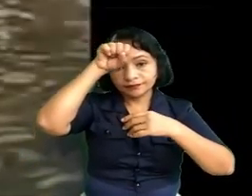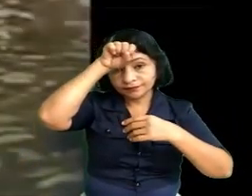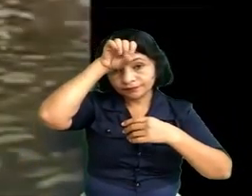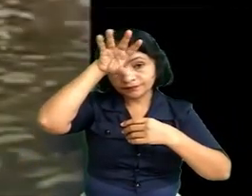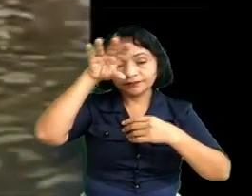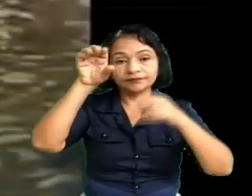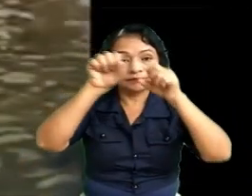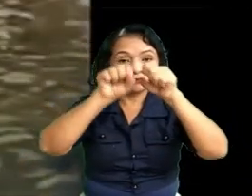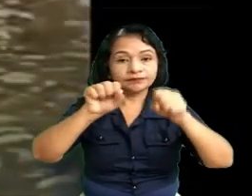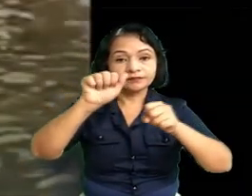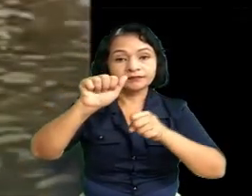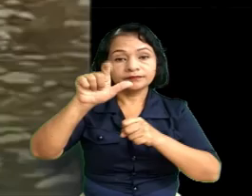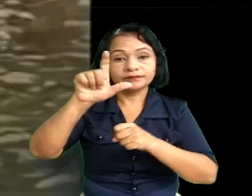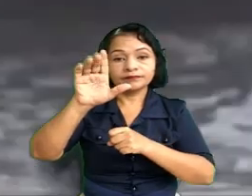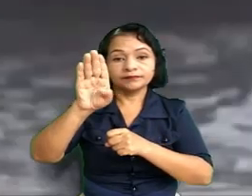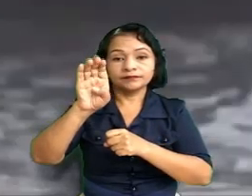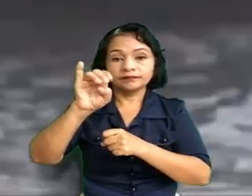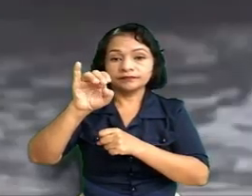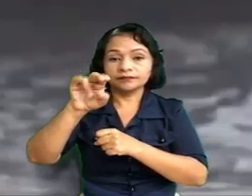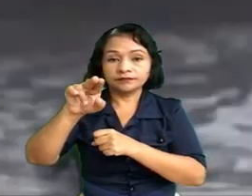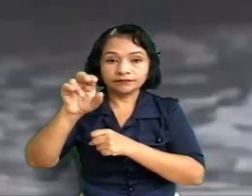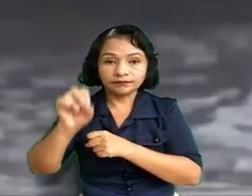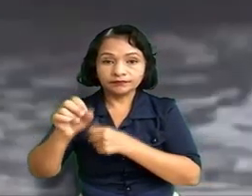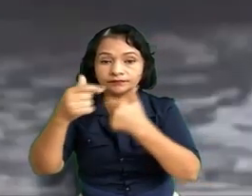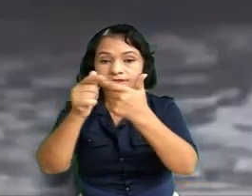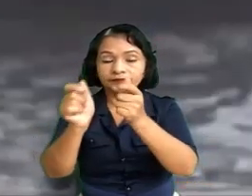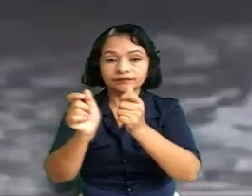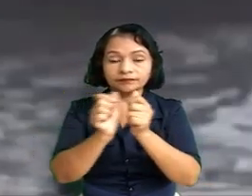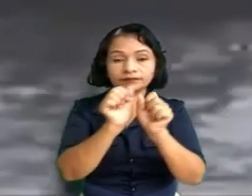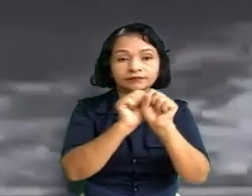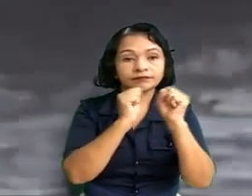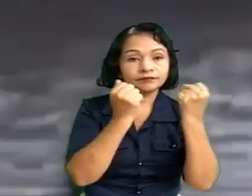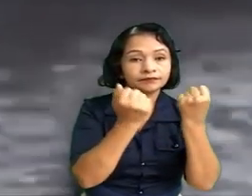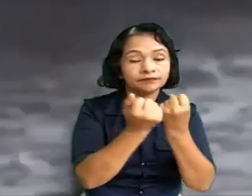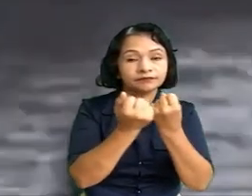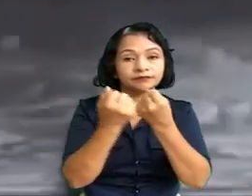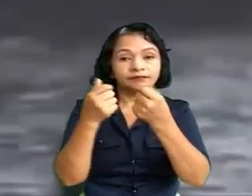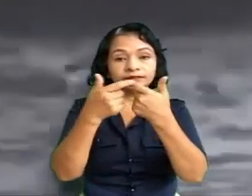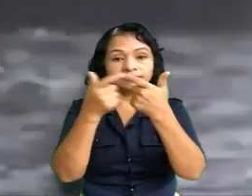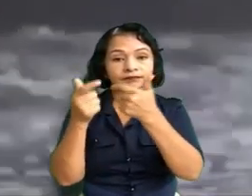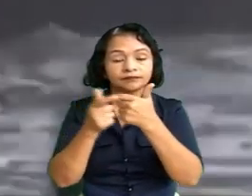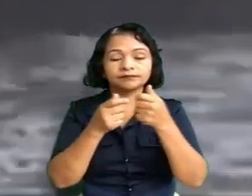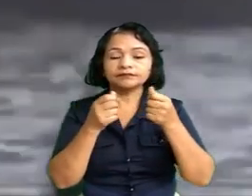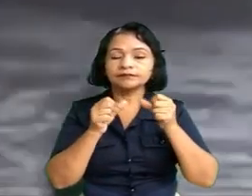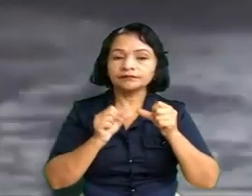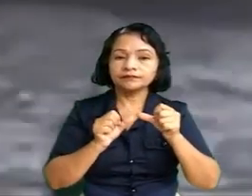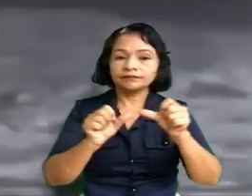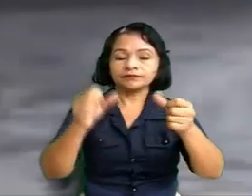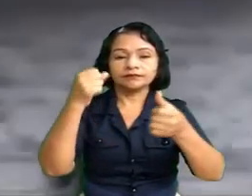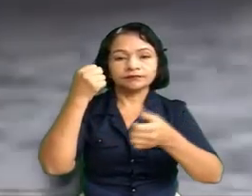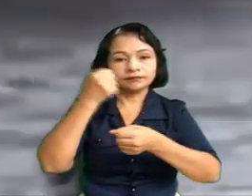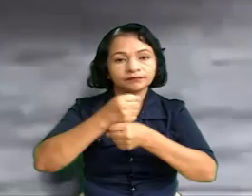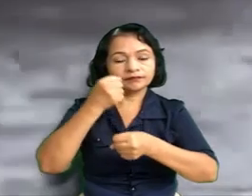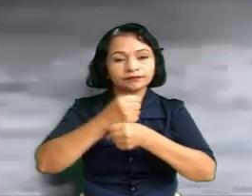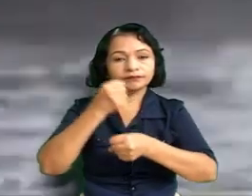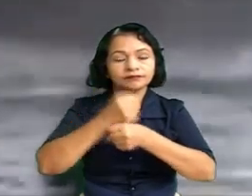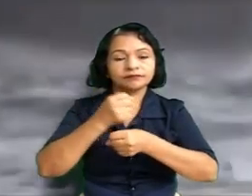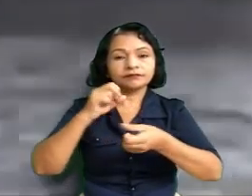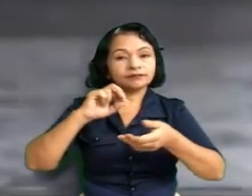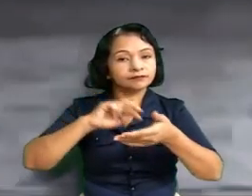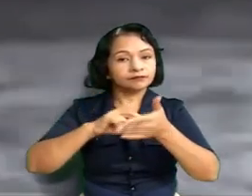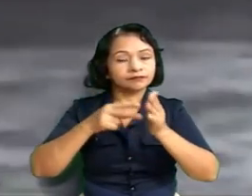de que la organización, la colectividad, es la que nos va a sacar adelante. Y en base a